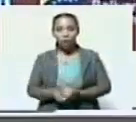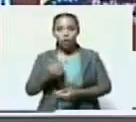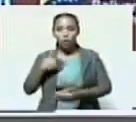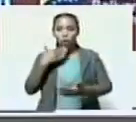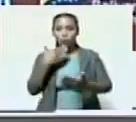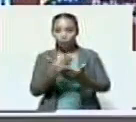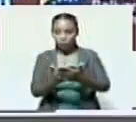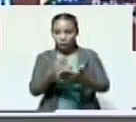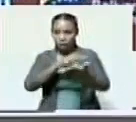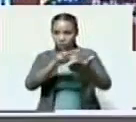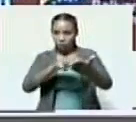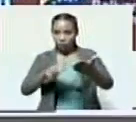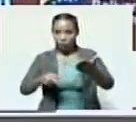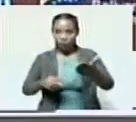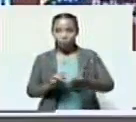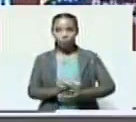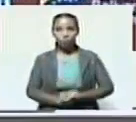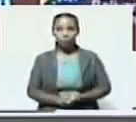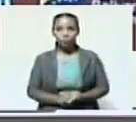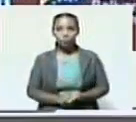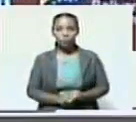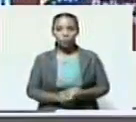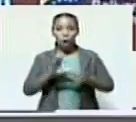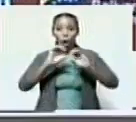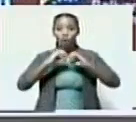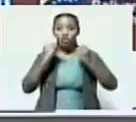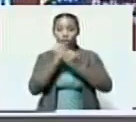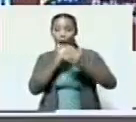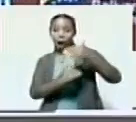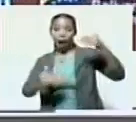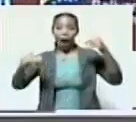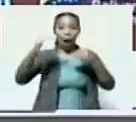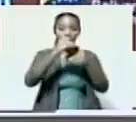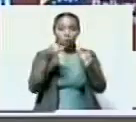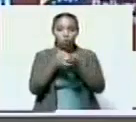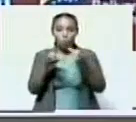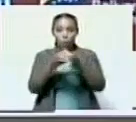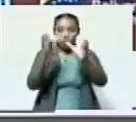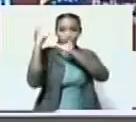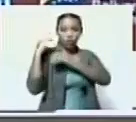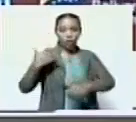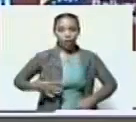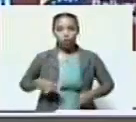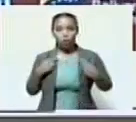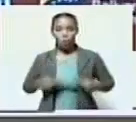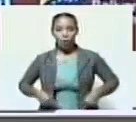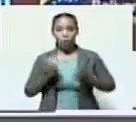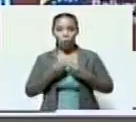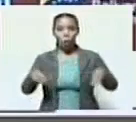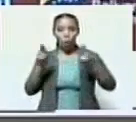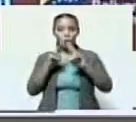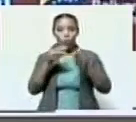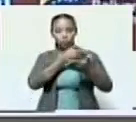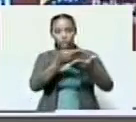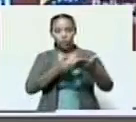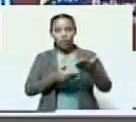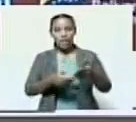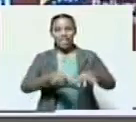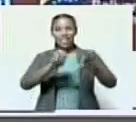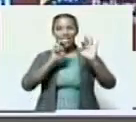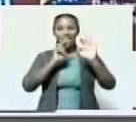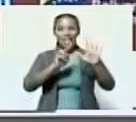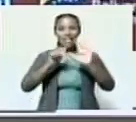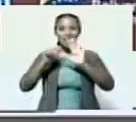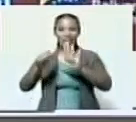leer. La Oficina de la Alta Comisionada de los Derechos Humanos de las Naciones Unidas documentó